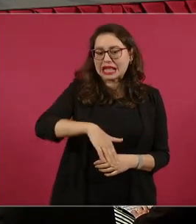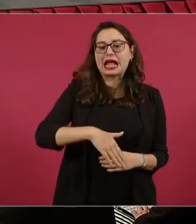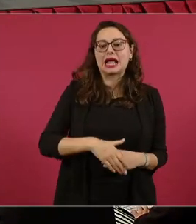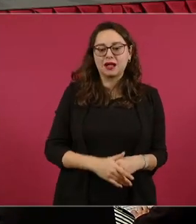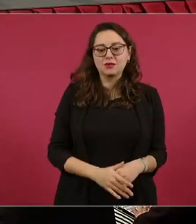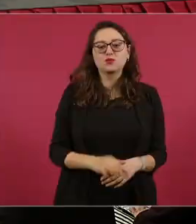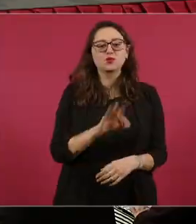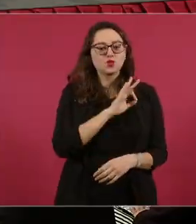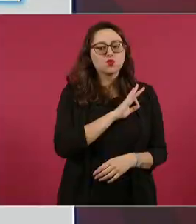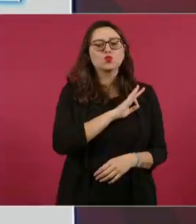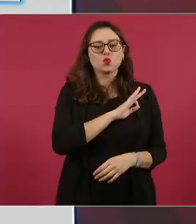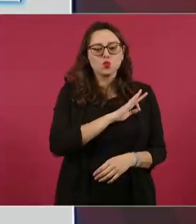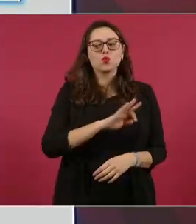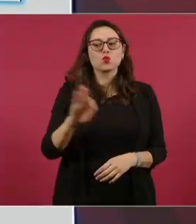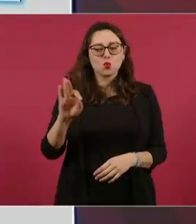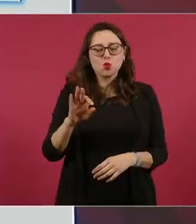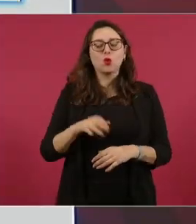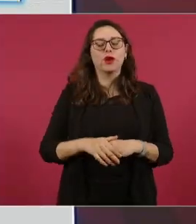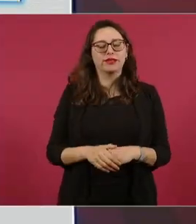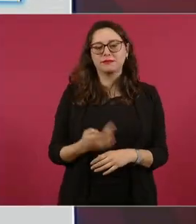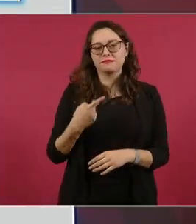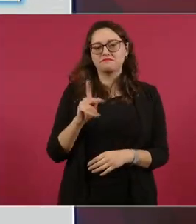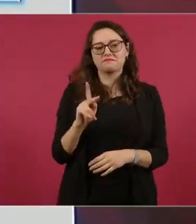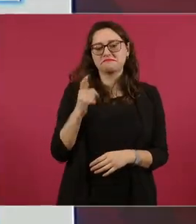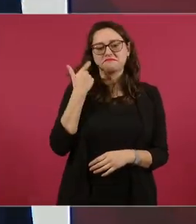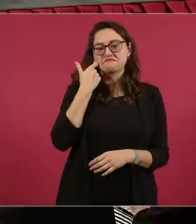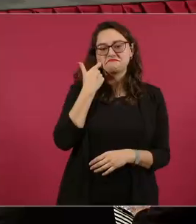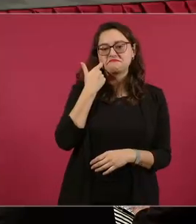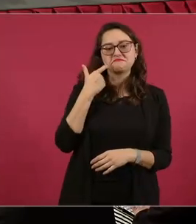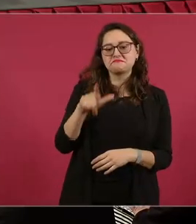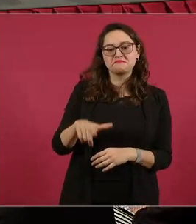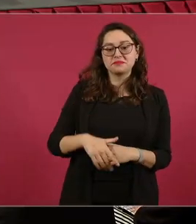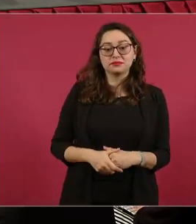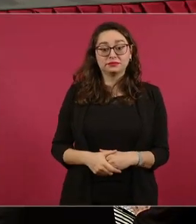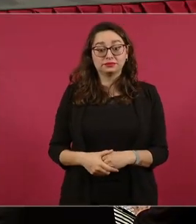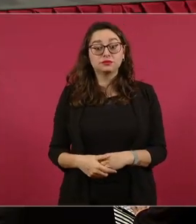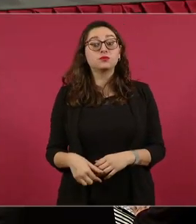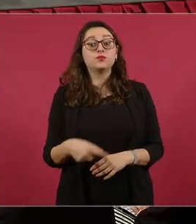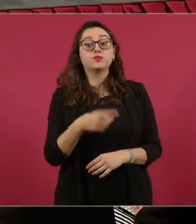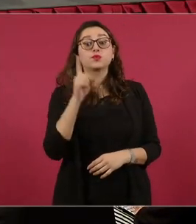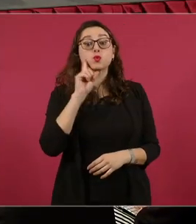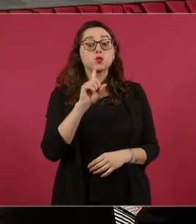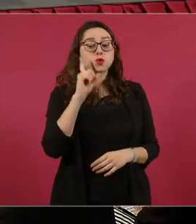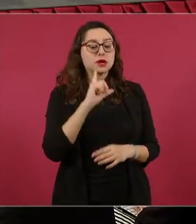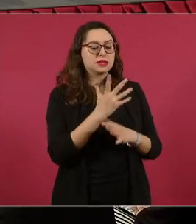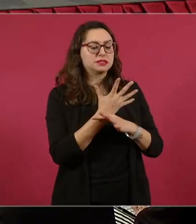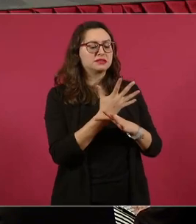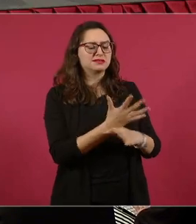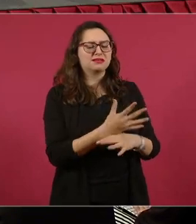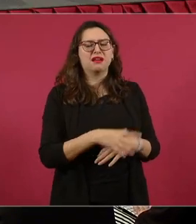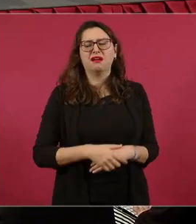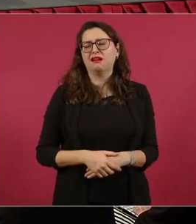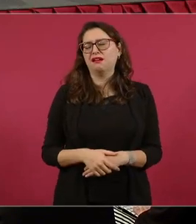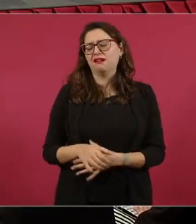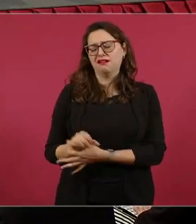de la reforma que voy a proponer. Pero me llama mucho la atención la señora dice, ah, eso no existe,